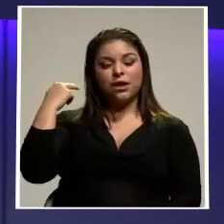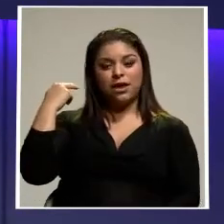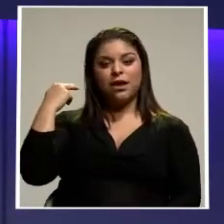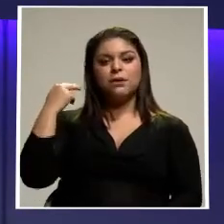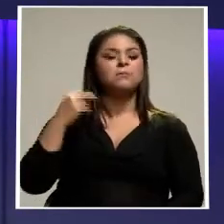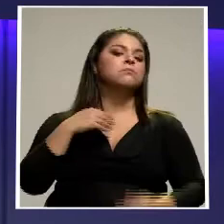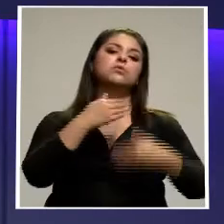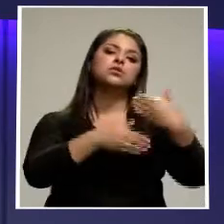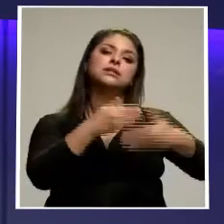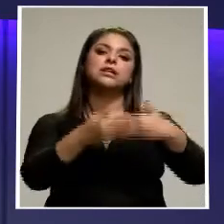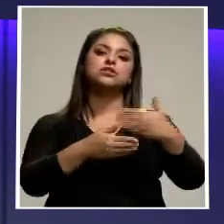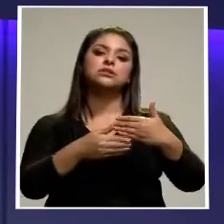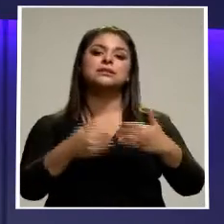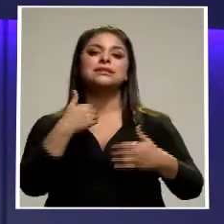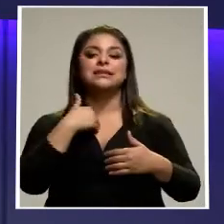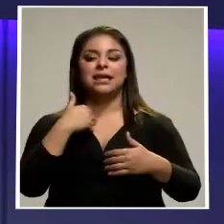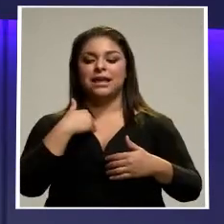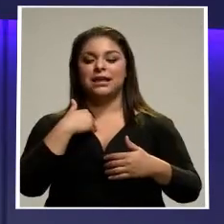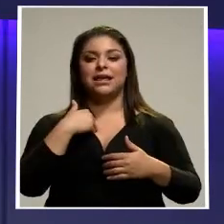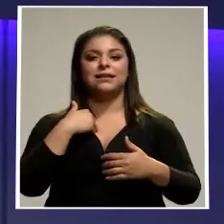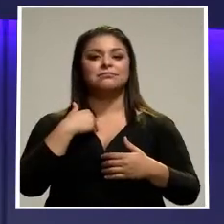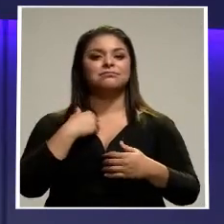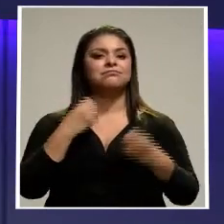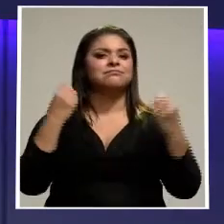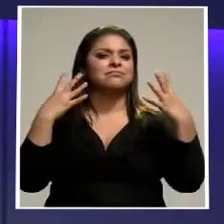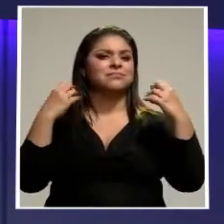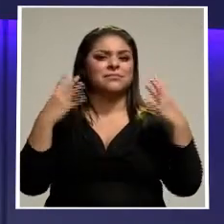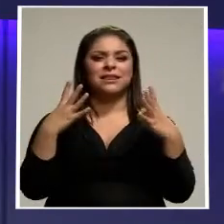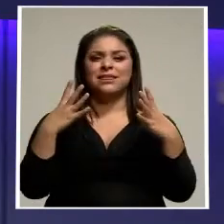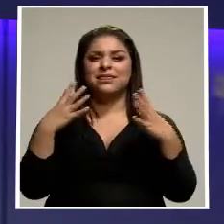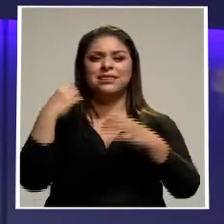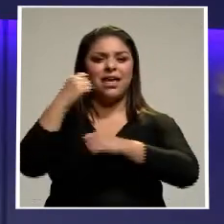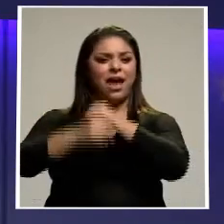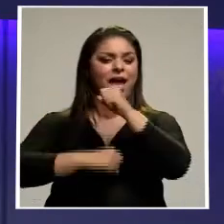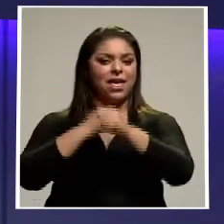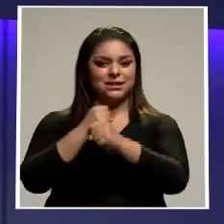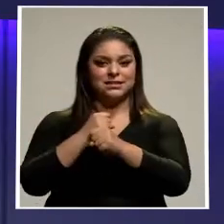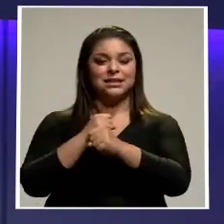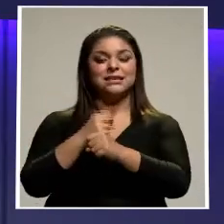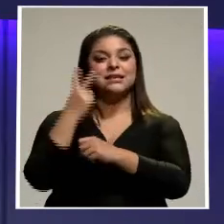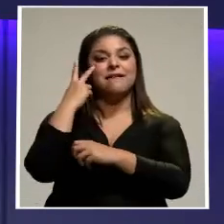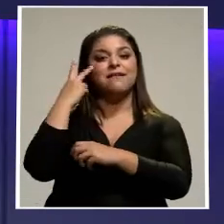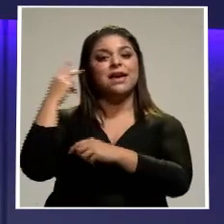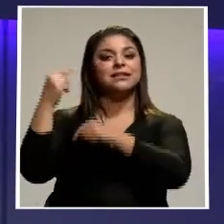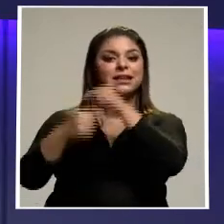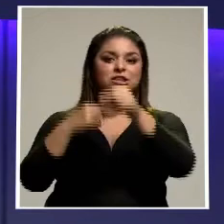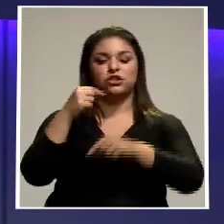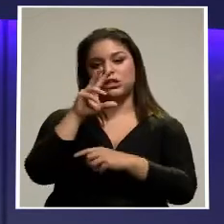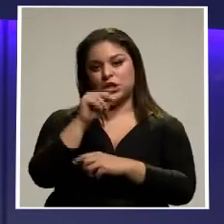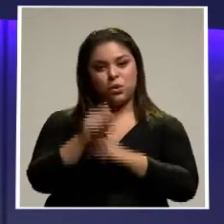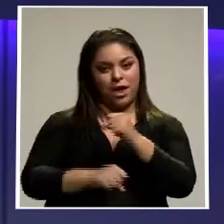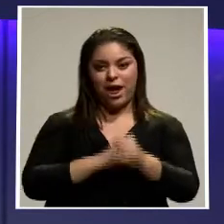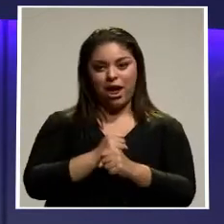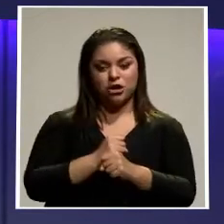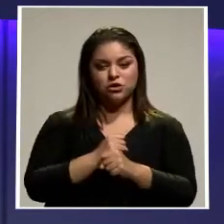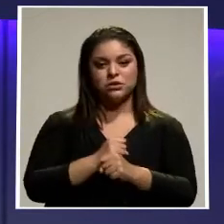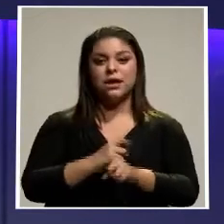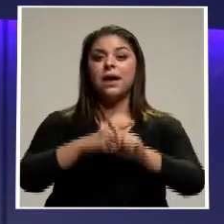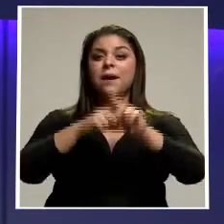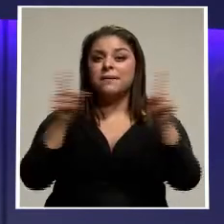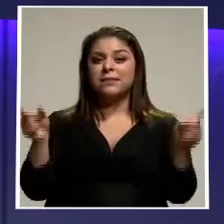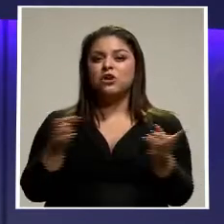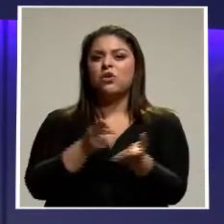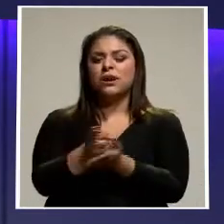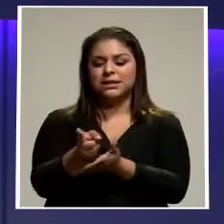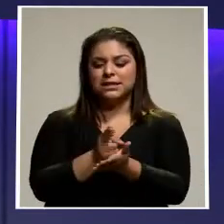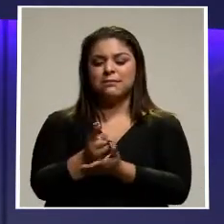de historia llevan décadas, se miden en generaciones y no en años. Así es. Pero sinceramente se